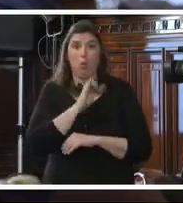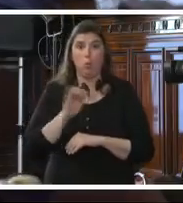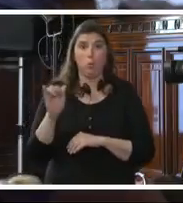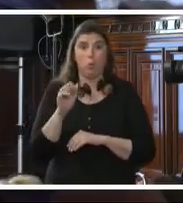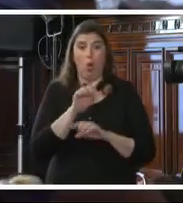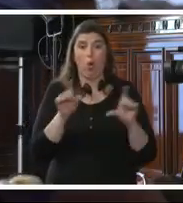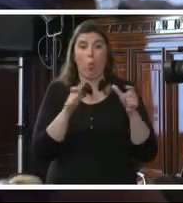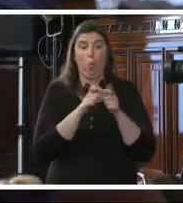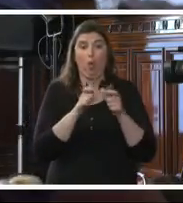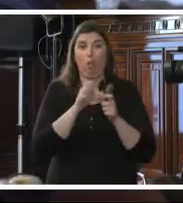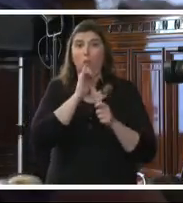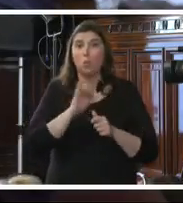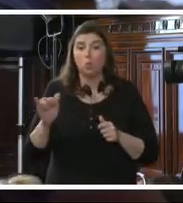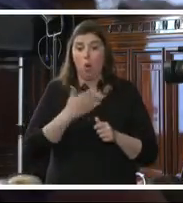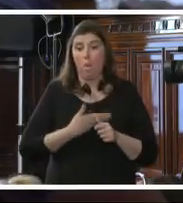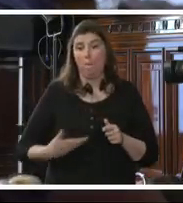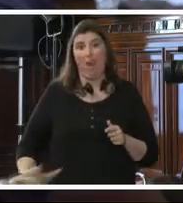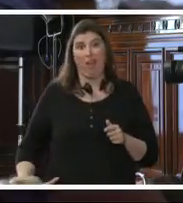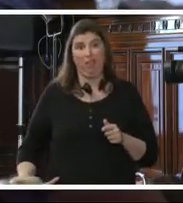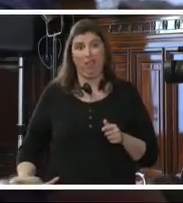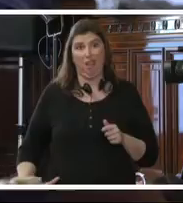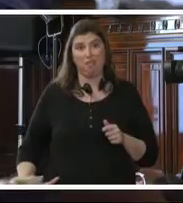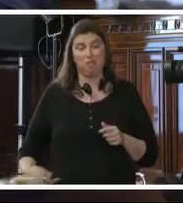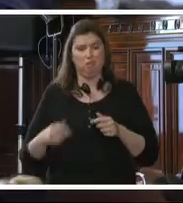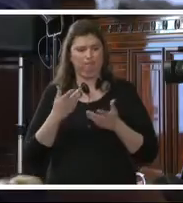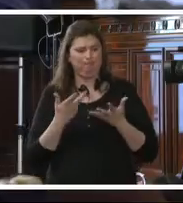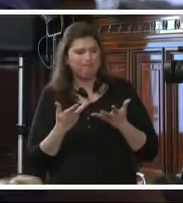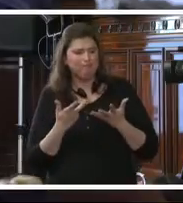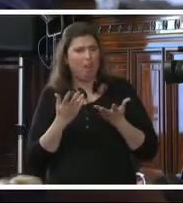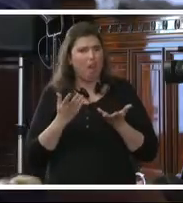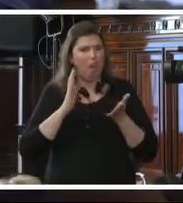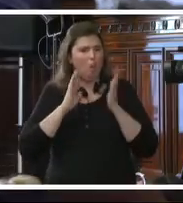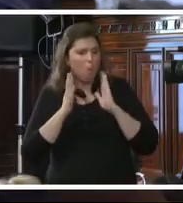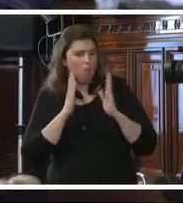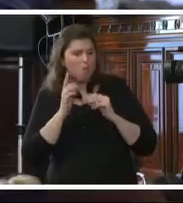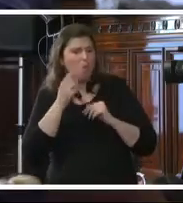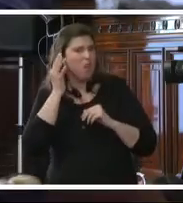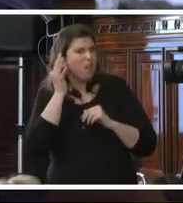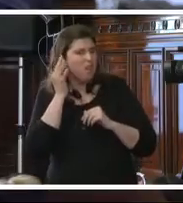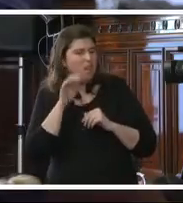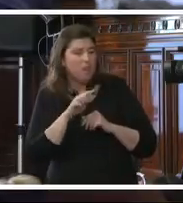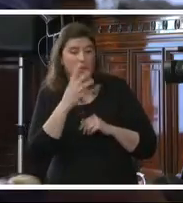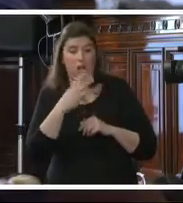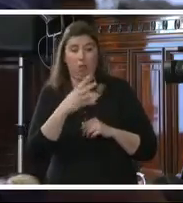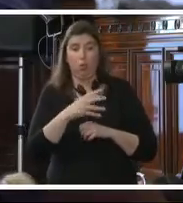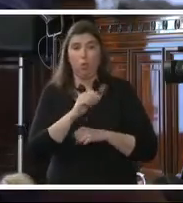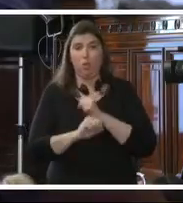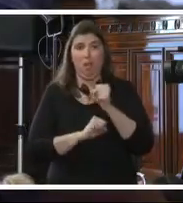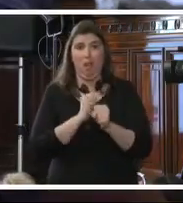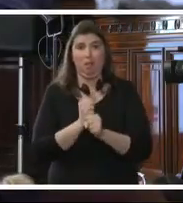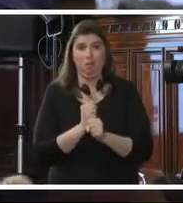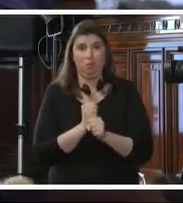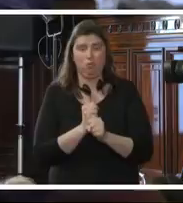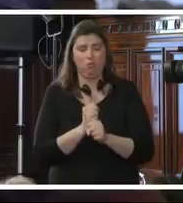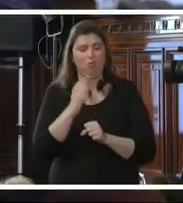comunidad, lo denunciaron las maestras, de los comportamientos de una niña. Una niña que a sus 14 años venía